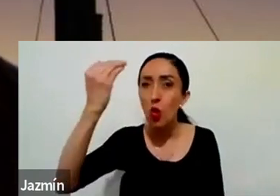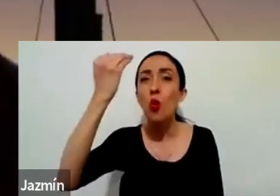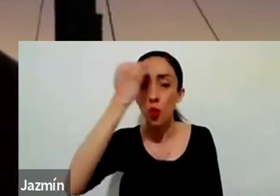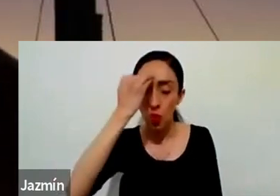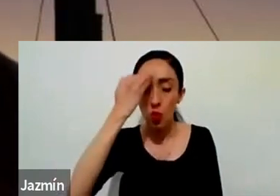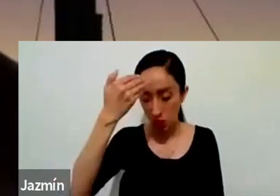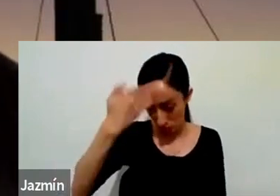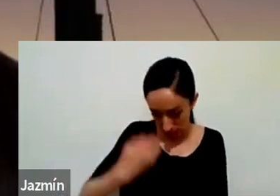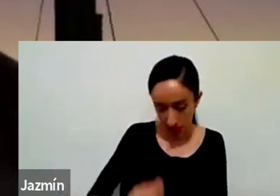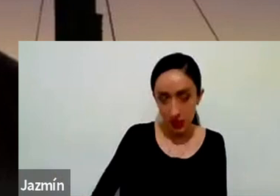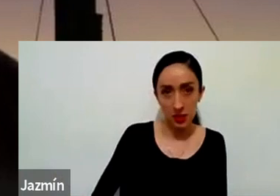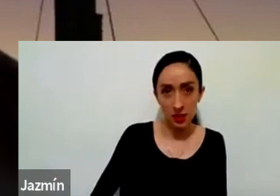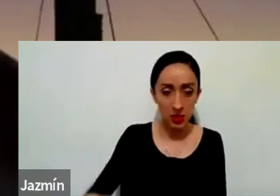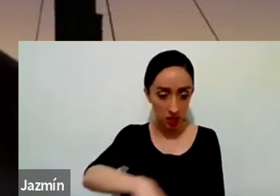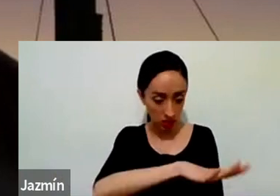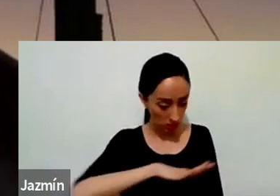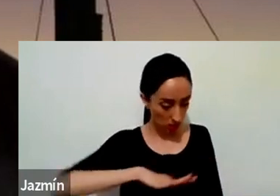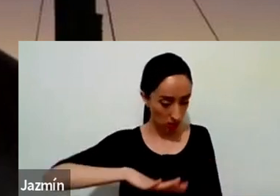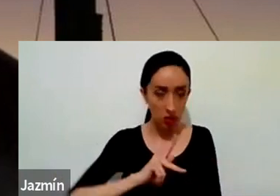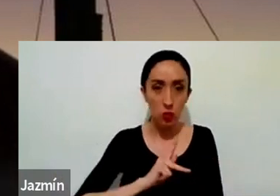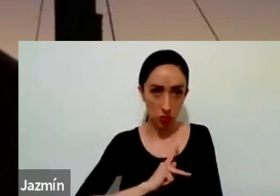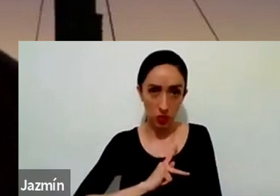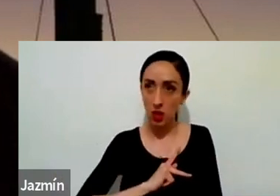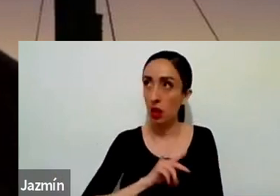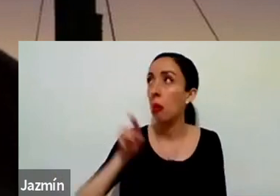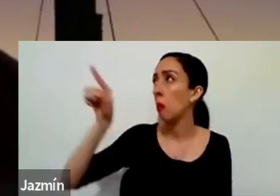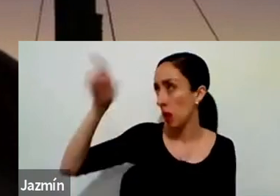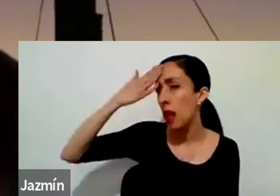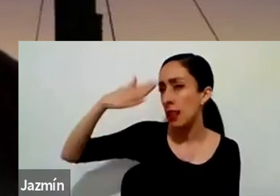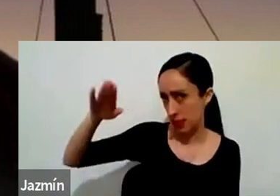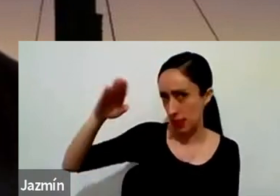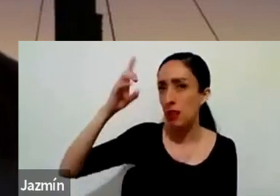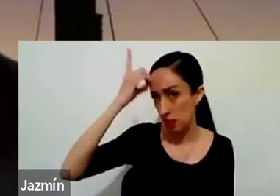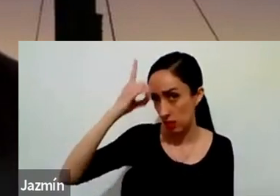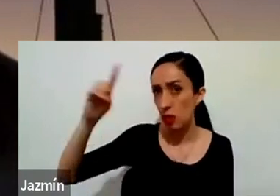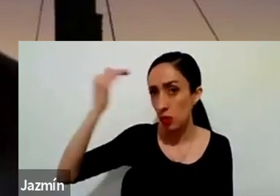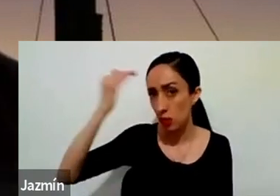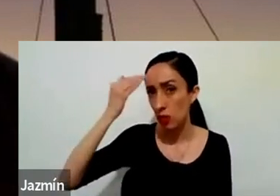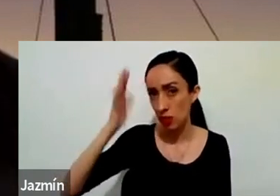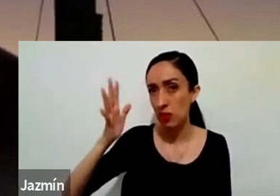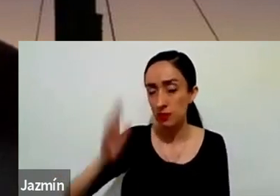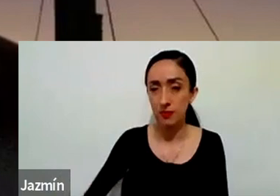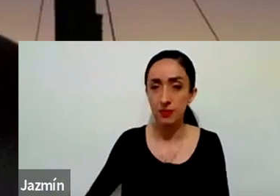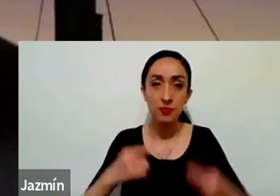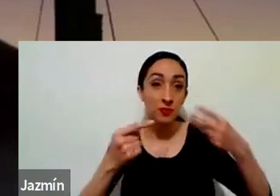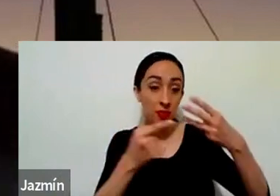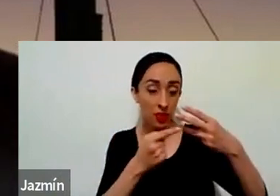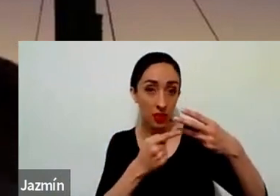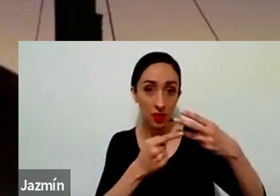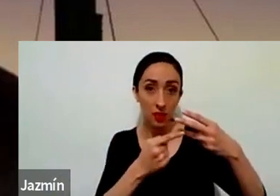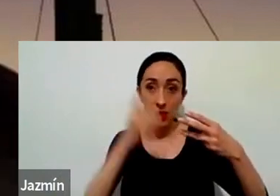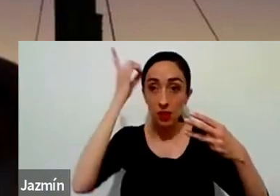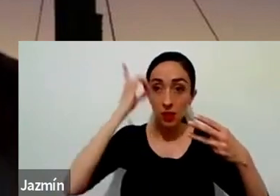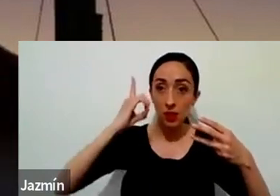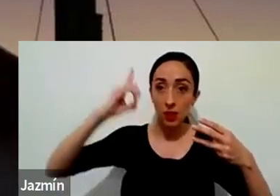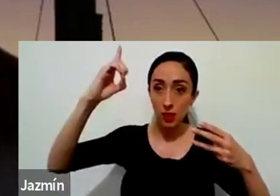contexto, mi realidad. Y tercero, que Dios quiere un pacto